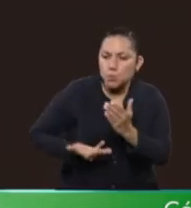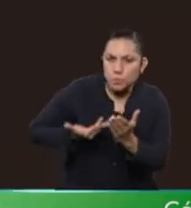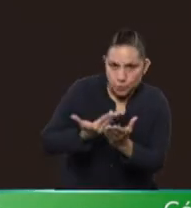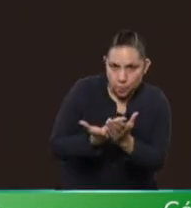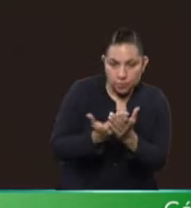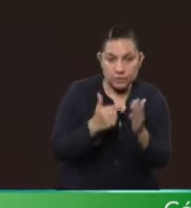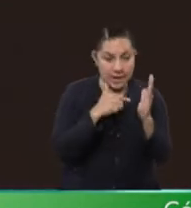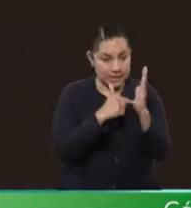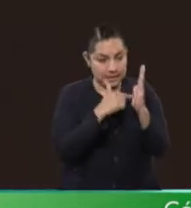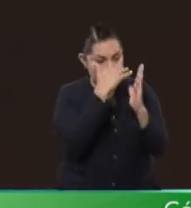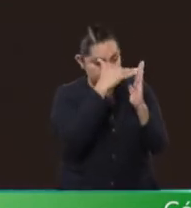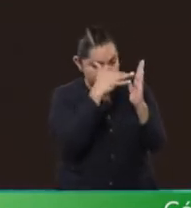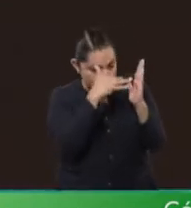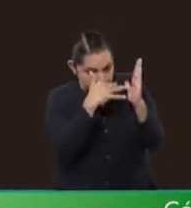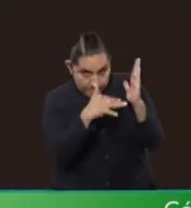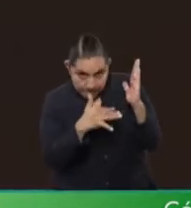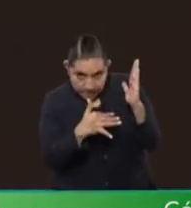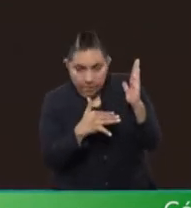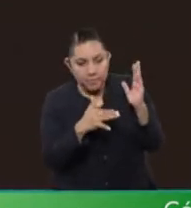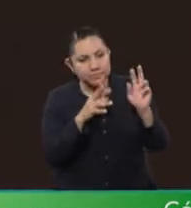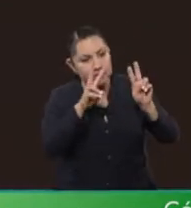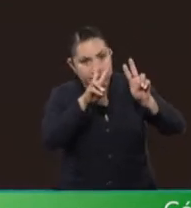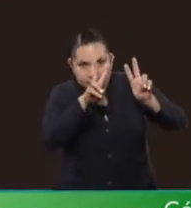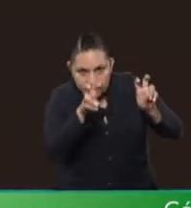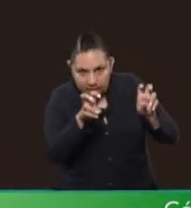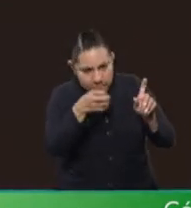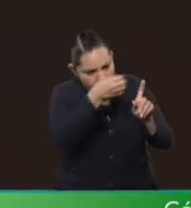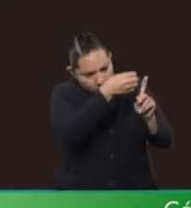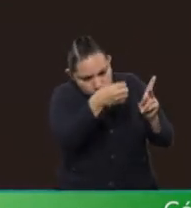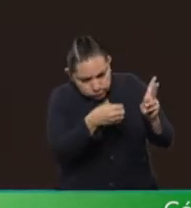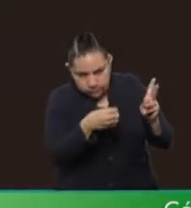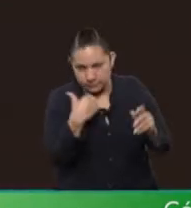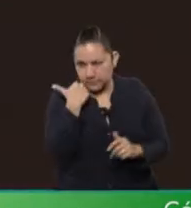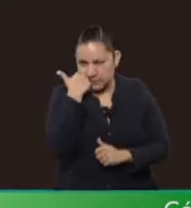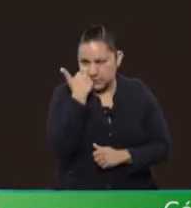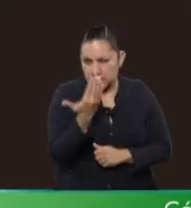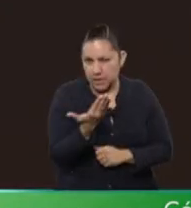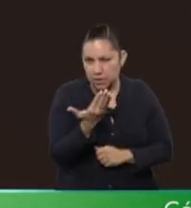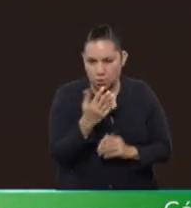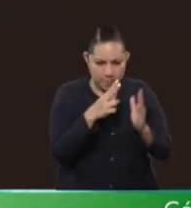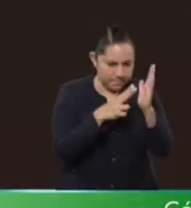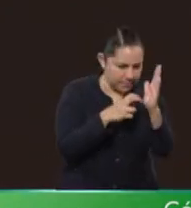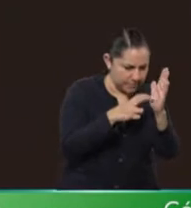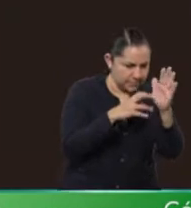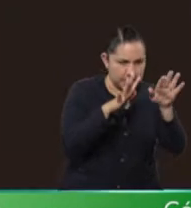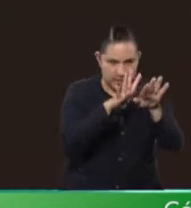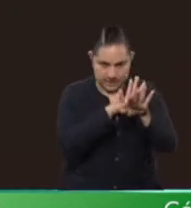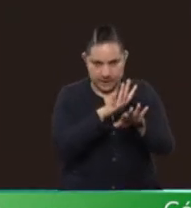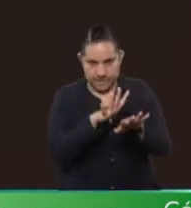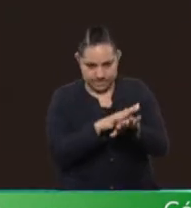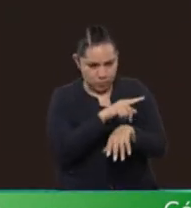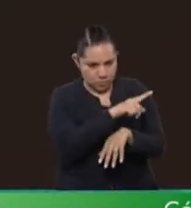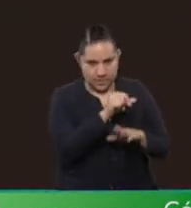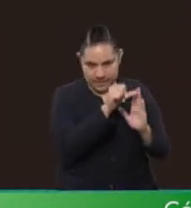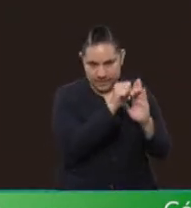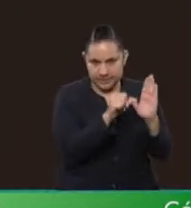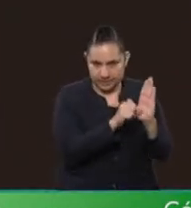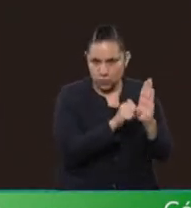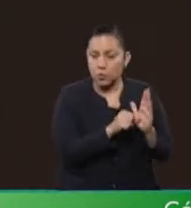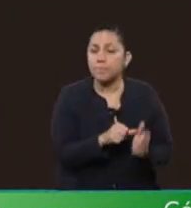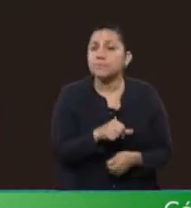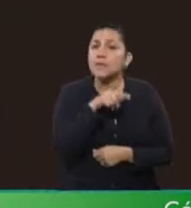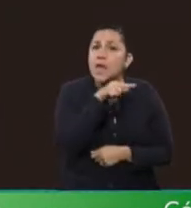su parte referente al artículo 4 constitucional. La modificación de forma tiene el propósito de darle